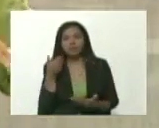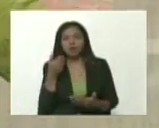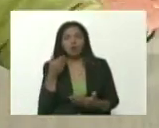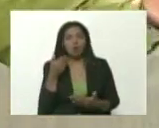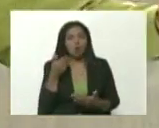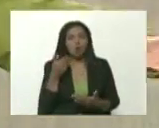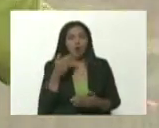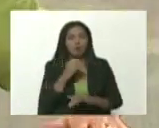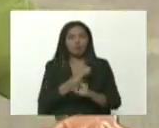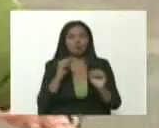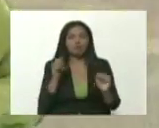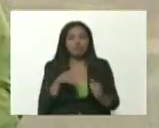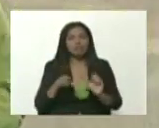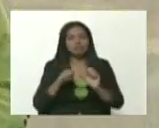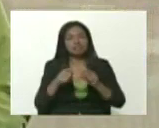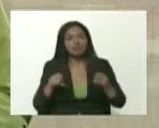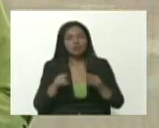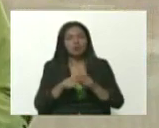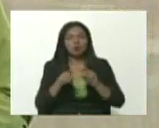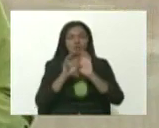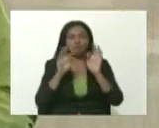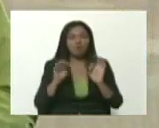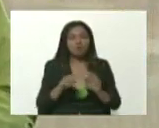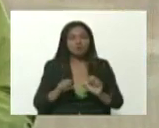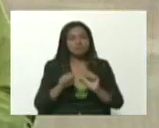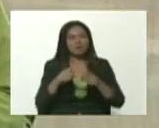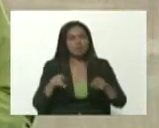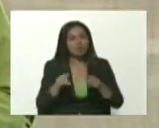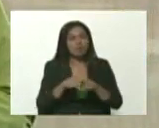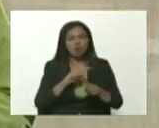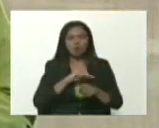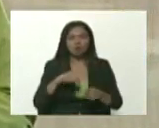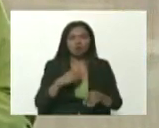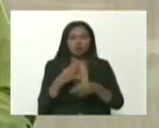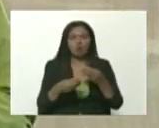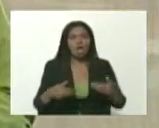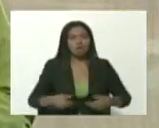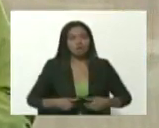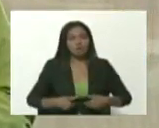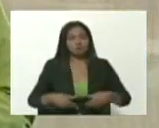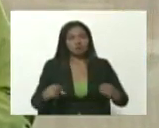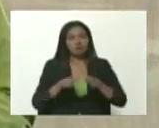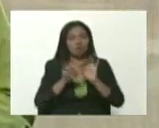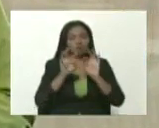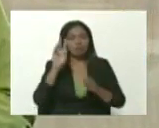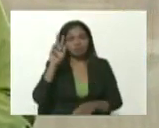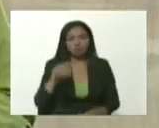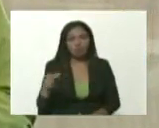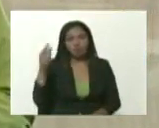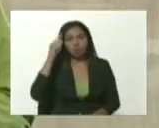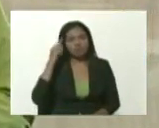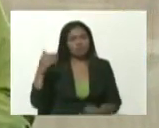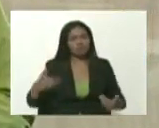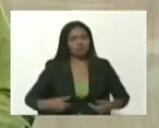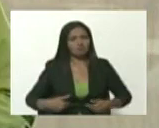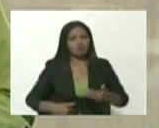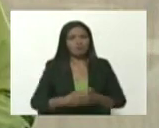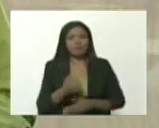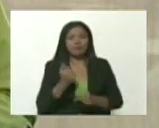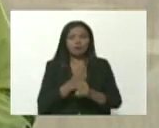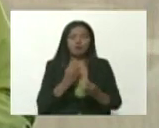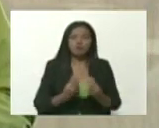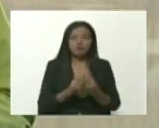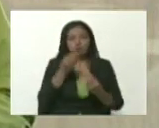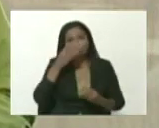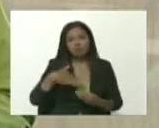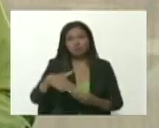ser, pa'lante. Sigamos todos en nuestro oficio, en nuestro esfuerzo, diario, con perseverancia, trabajando junto al